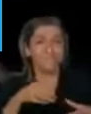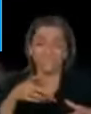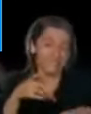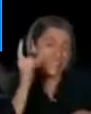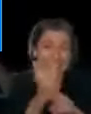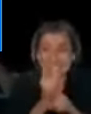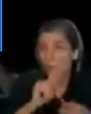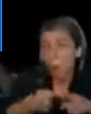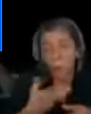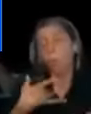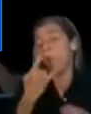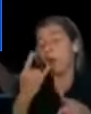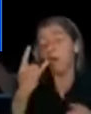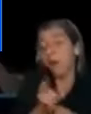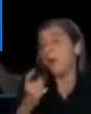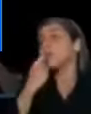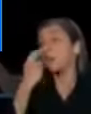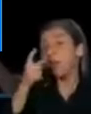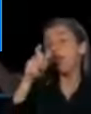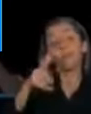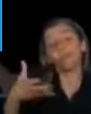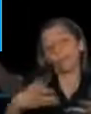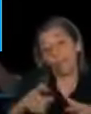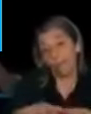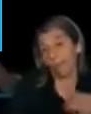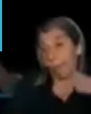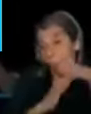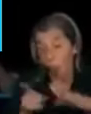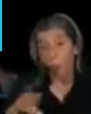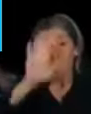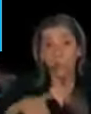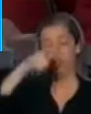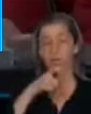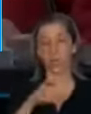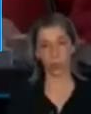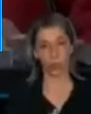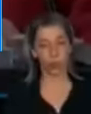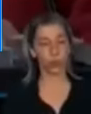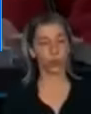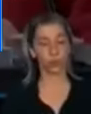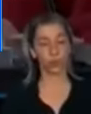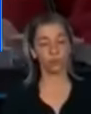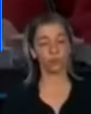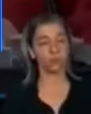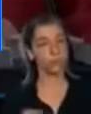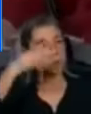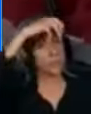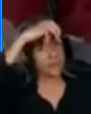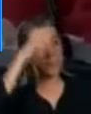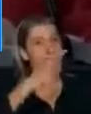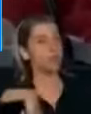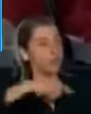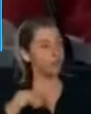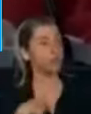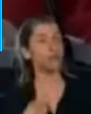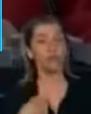encuestas, sabía que tenía que salir a tratar de guiar, digamos, el debate y tal vez a veces con mucha vehemencia, porque,